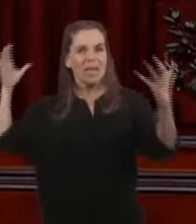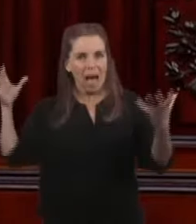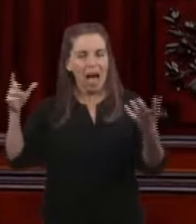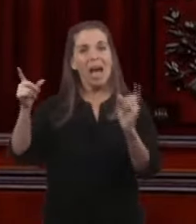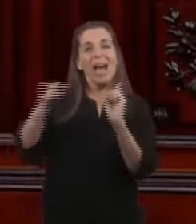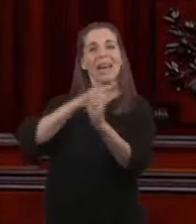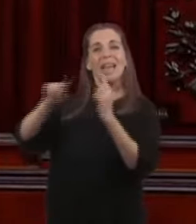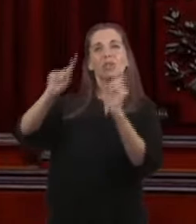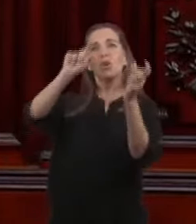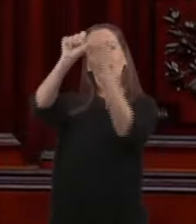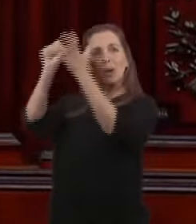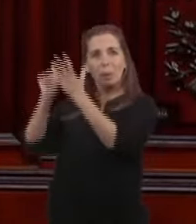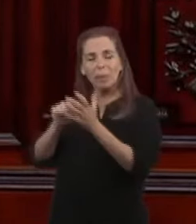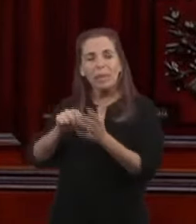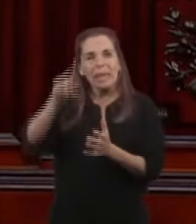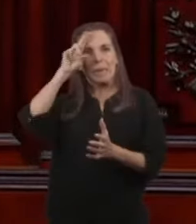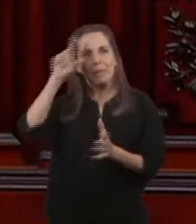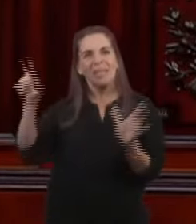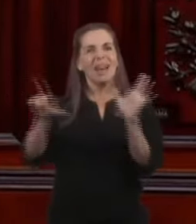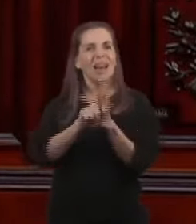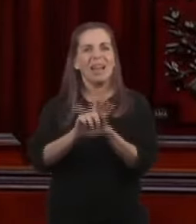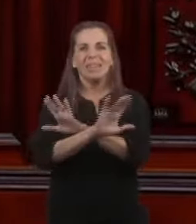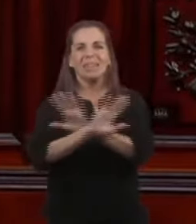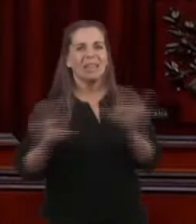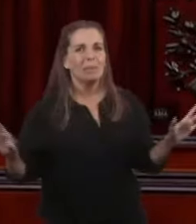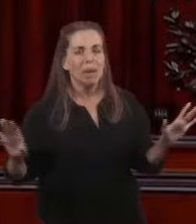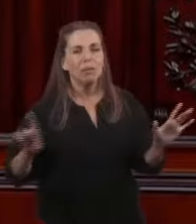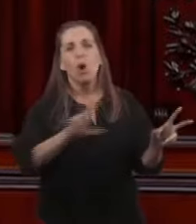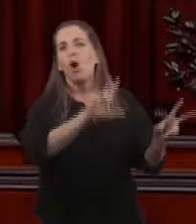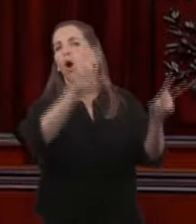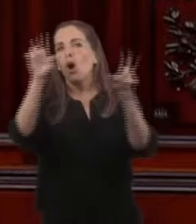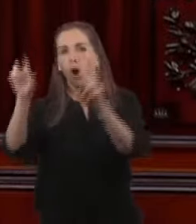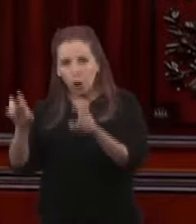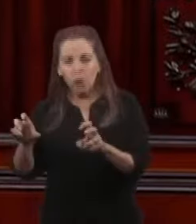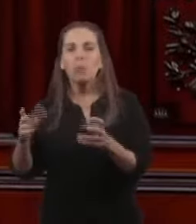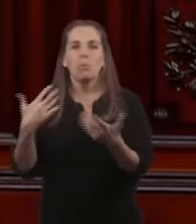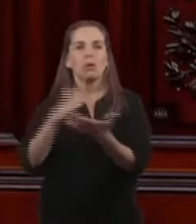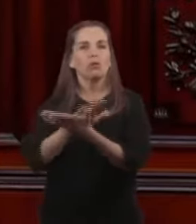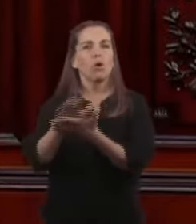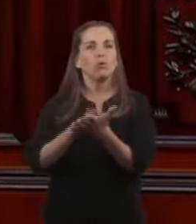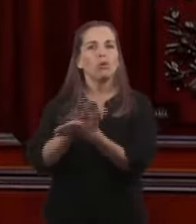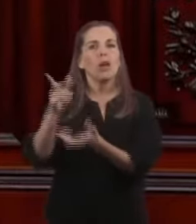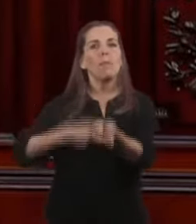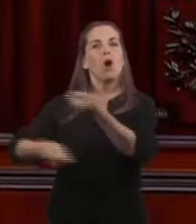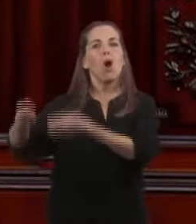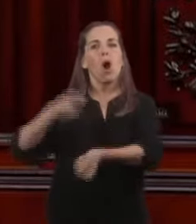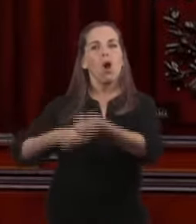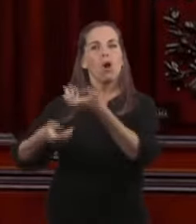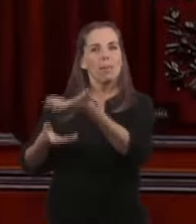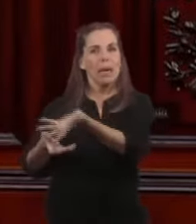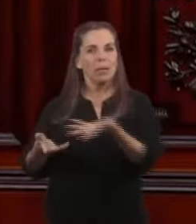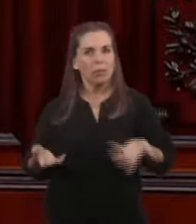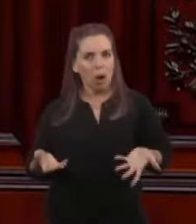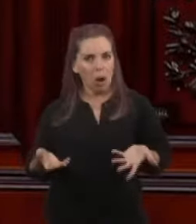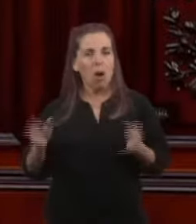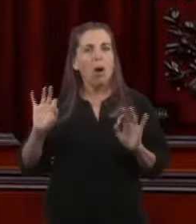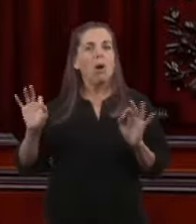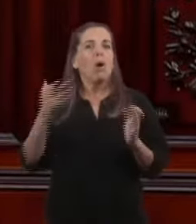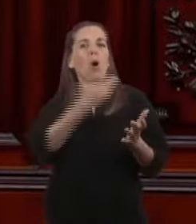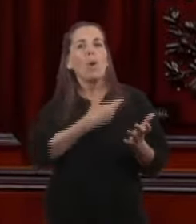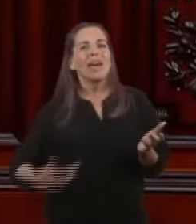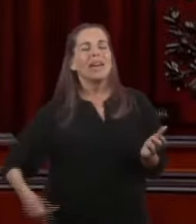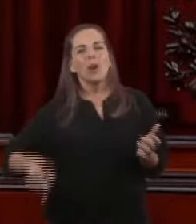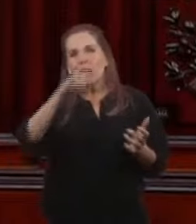Imperio de la ley punto cualquier otra cuestión puede resolverse a través del Mercado o es competencia de los gobiernos